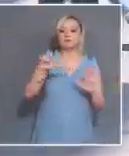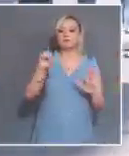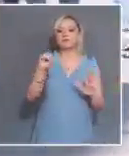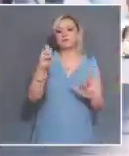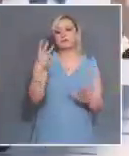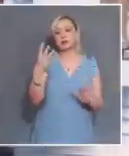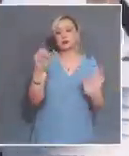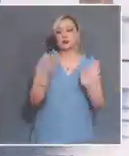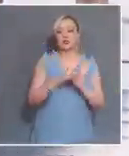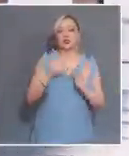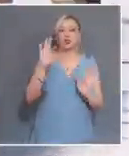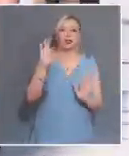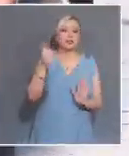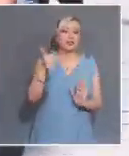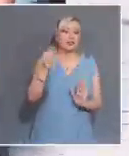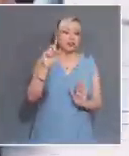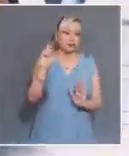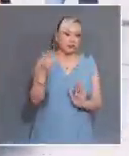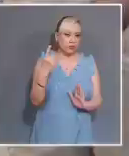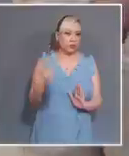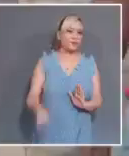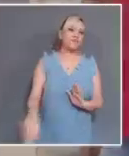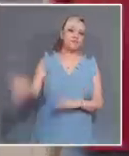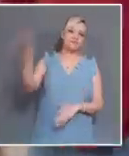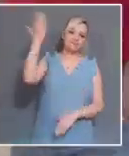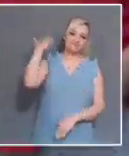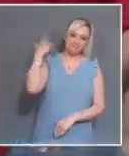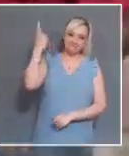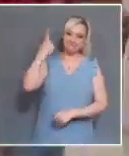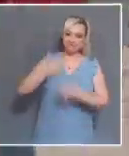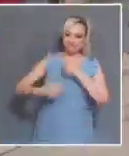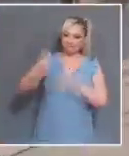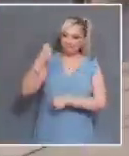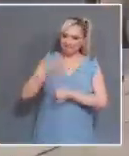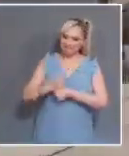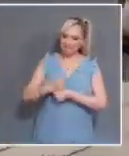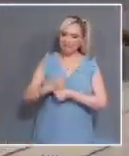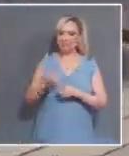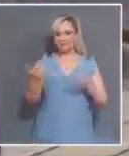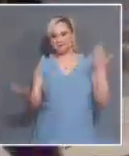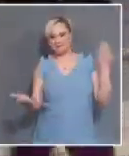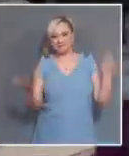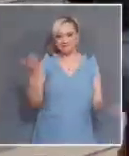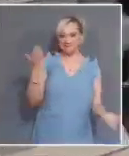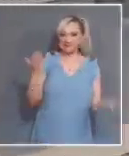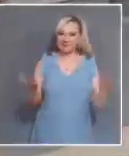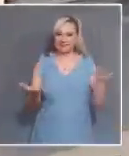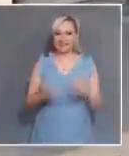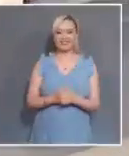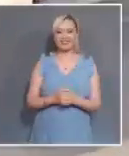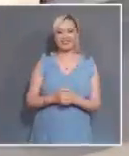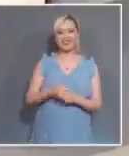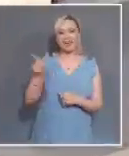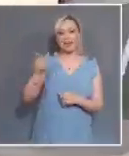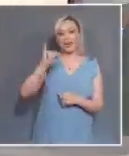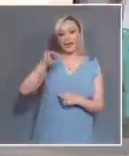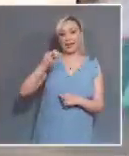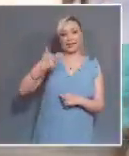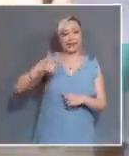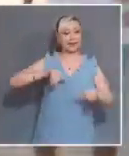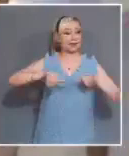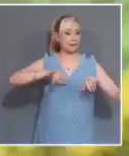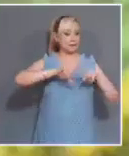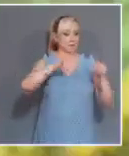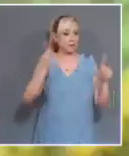763.46 dólares del tercer mes de 2022. El INEGI también señaló que durante 2022